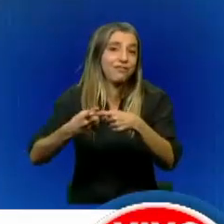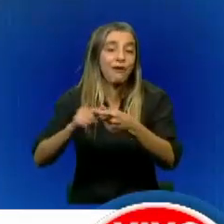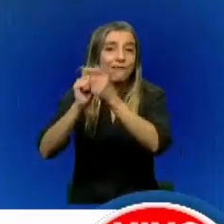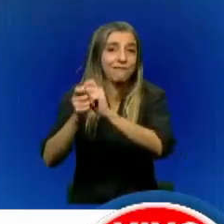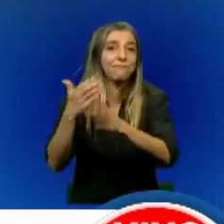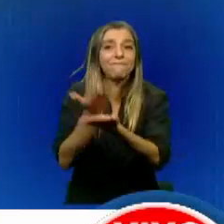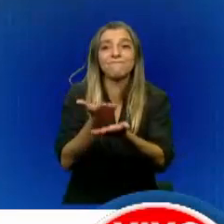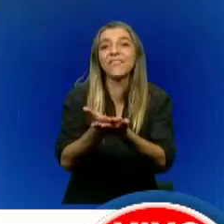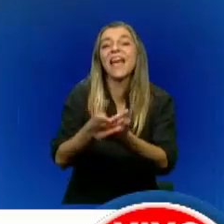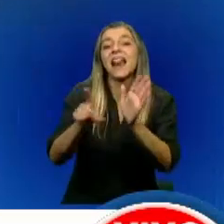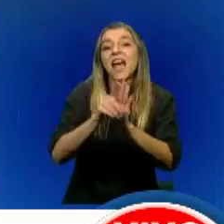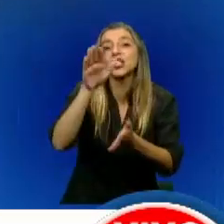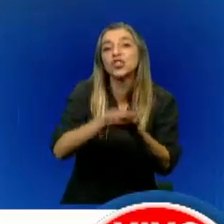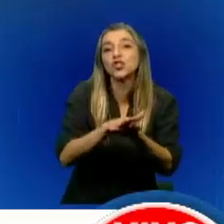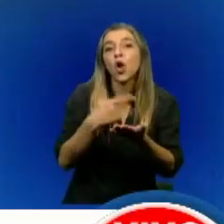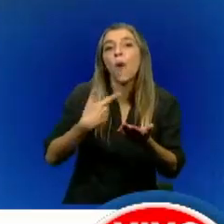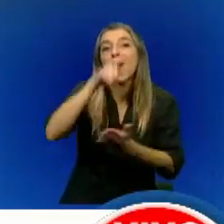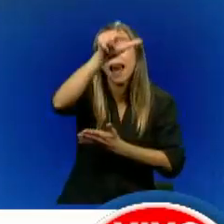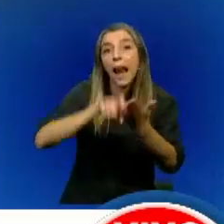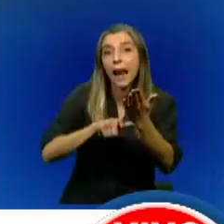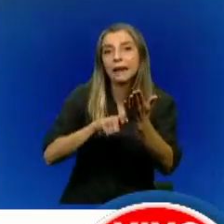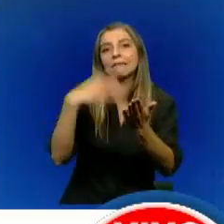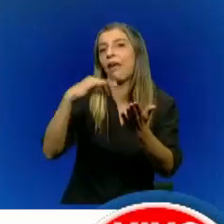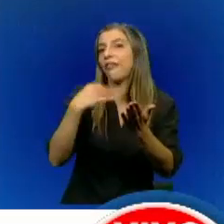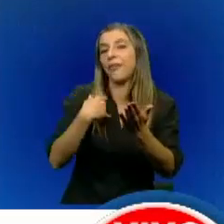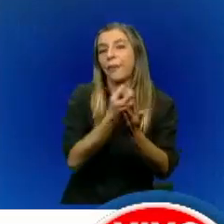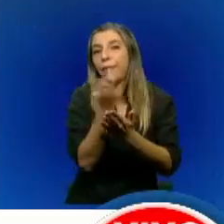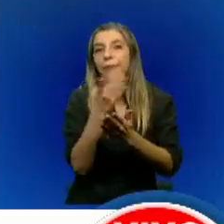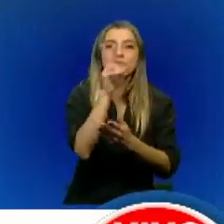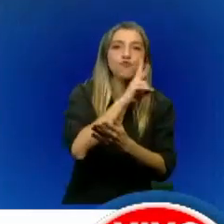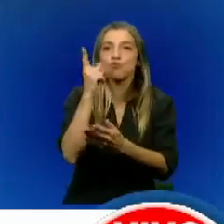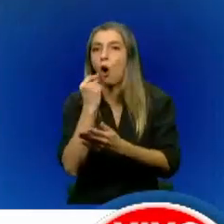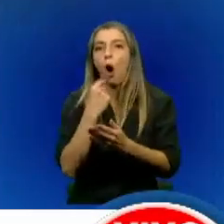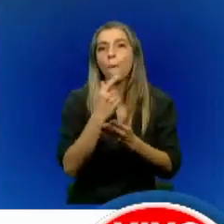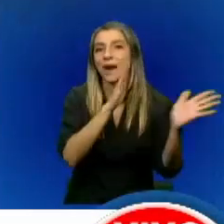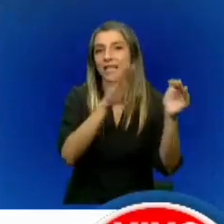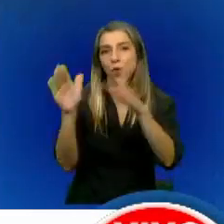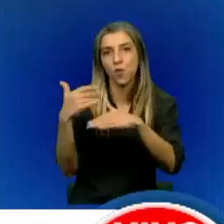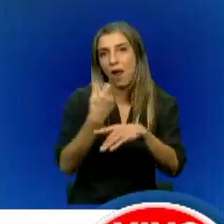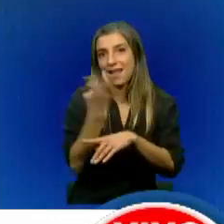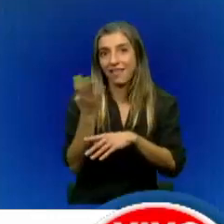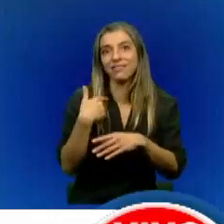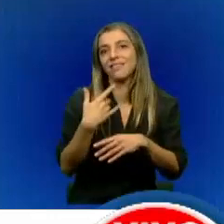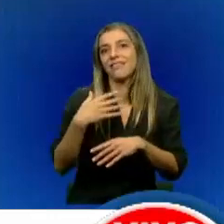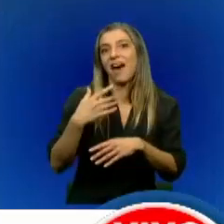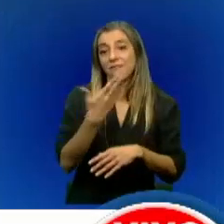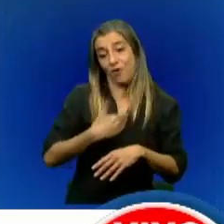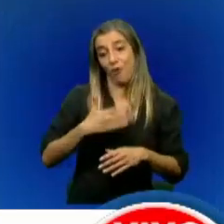la que tanto muchos de los que estamos acá hemos trabajado y nos sentimos muy orgullosos de haberlo sancionado en nuestro